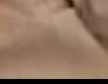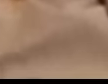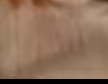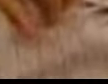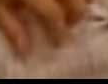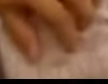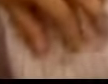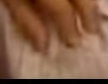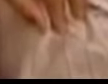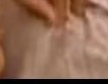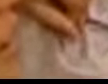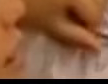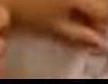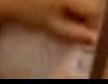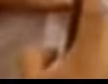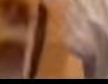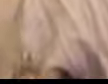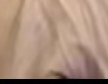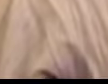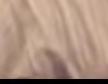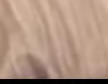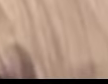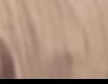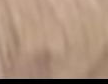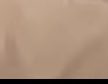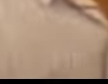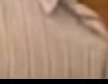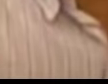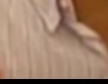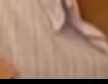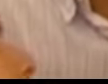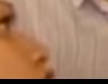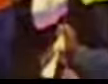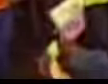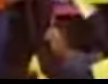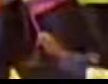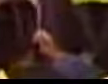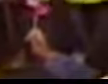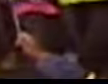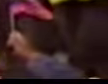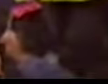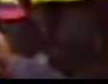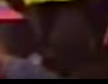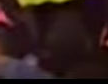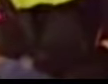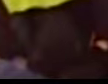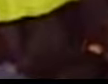Bienvenido Rafael Correa a este lugar hermoso.